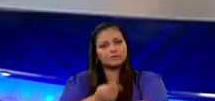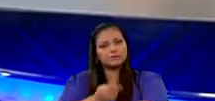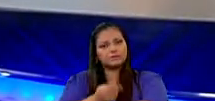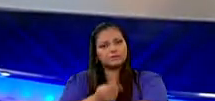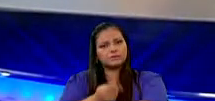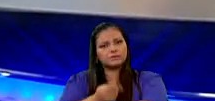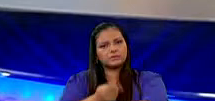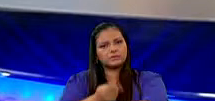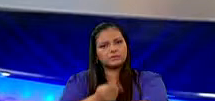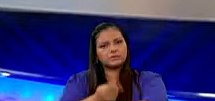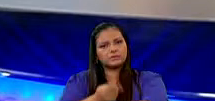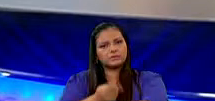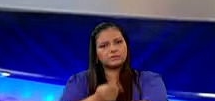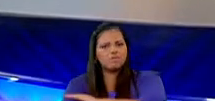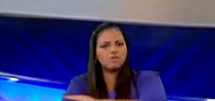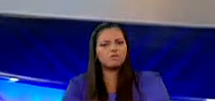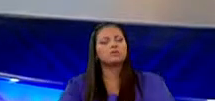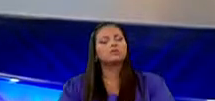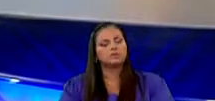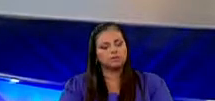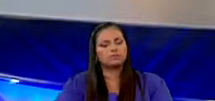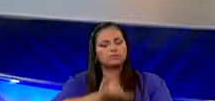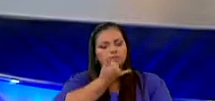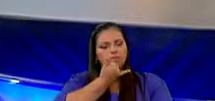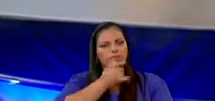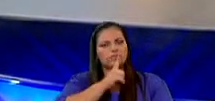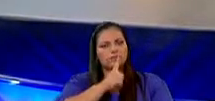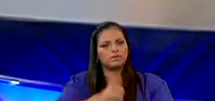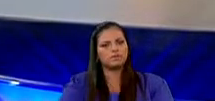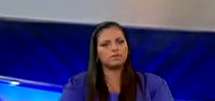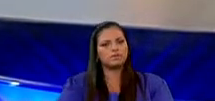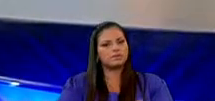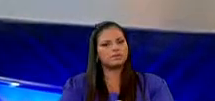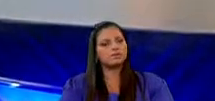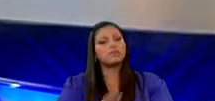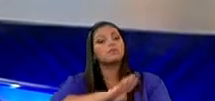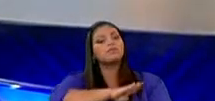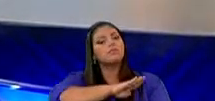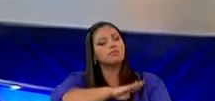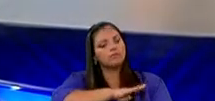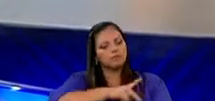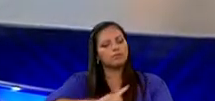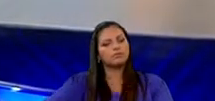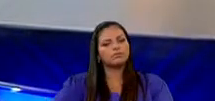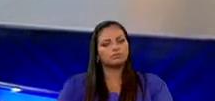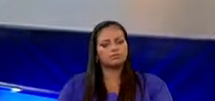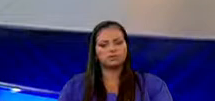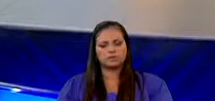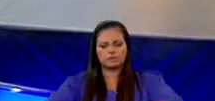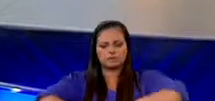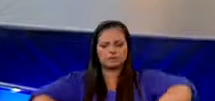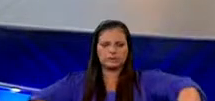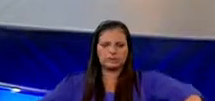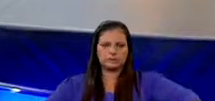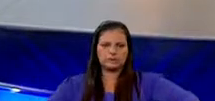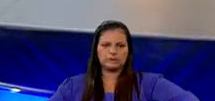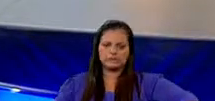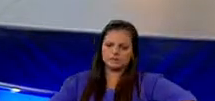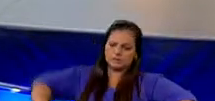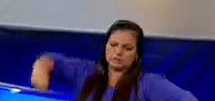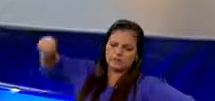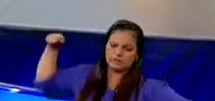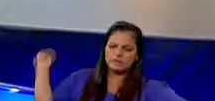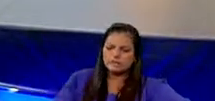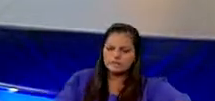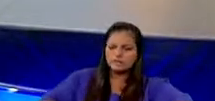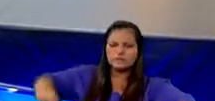y ortigarlo. Con un tubo y la correa. Eso es crueldad. Exacto. Con una manguera. Eso es crueldad, señor. Ni al animal se le hace